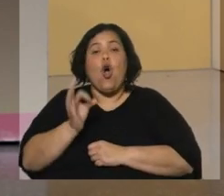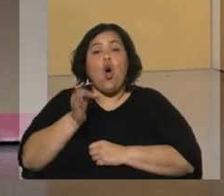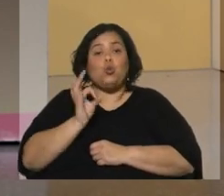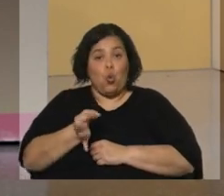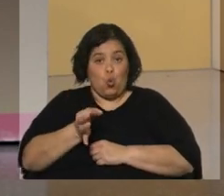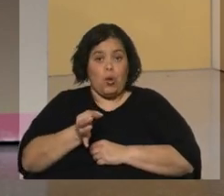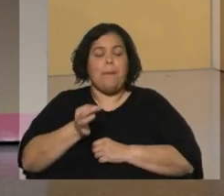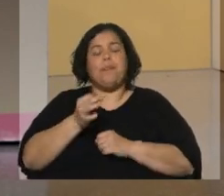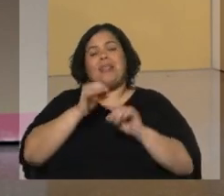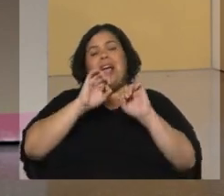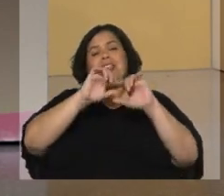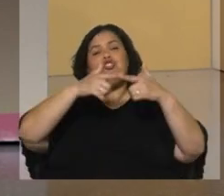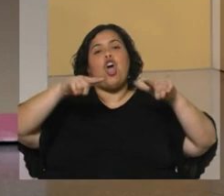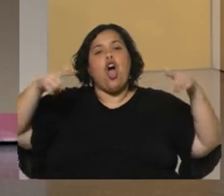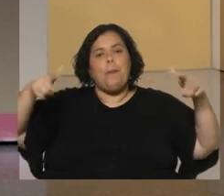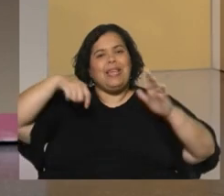entradas en movie.com.uu